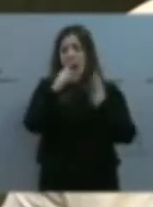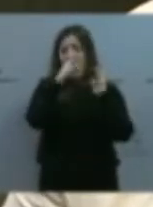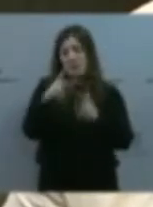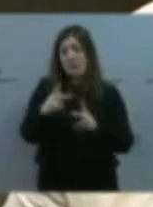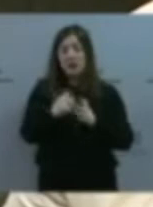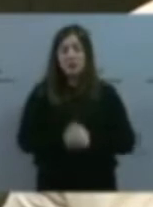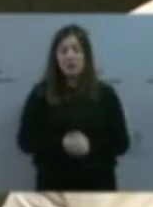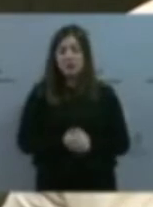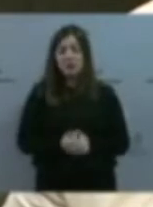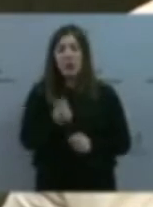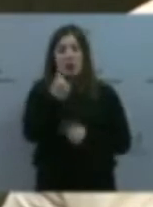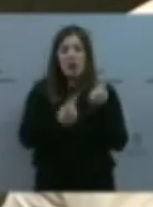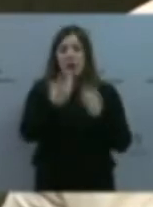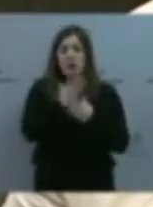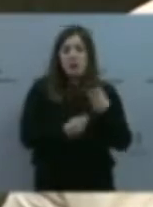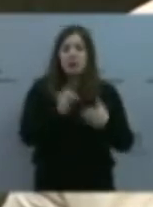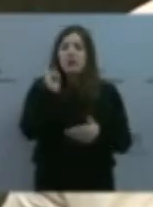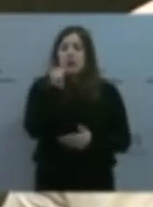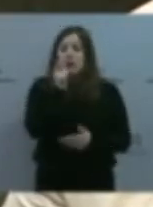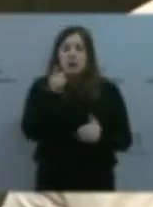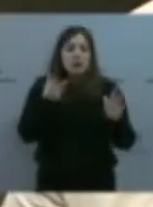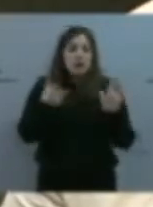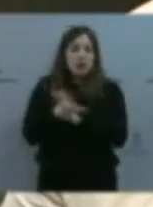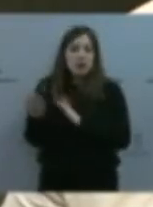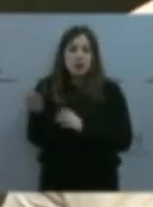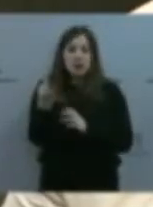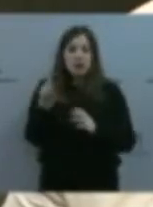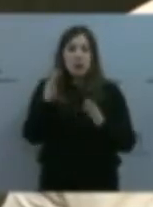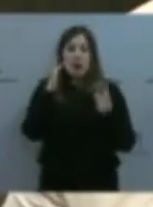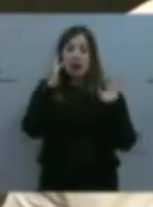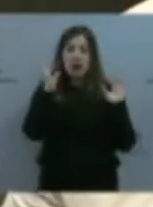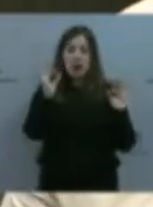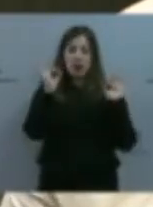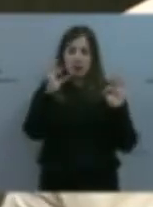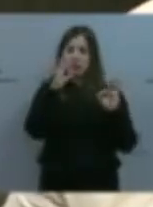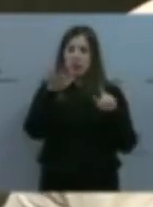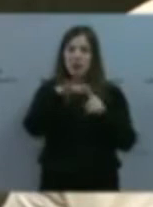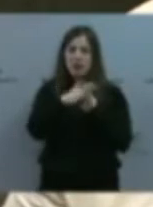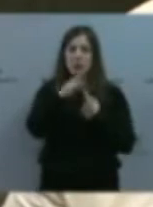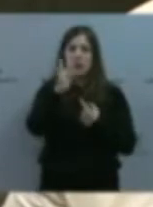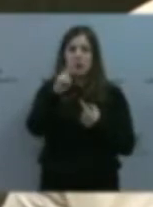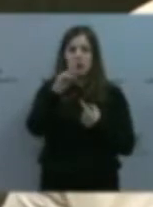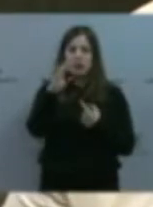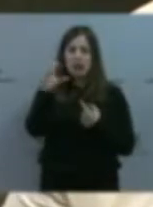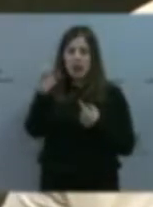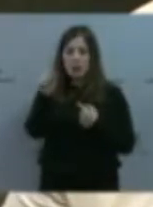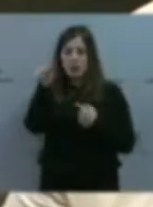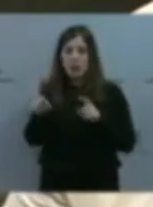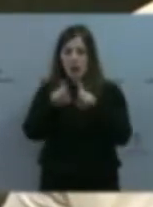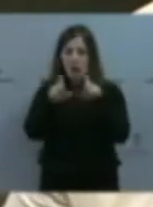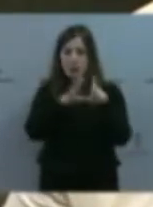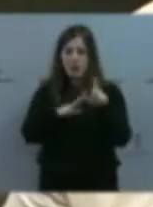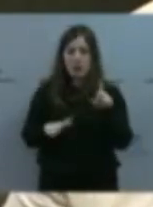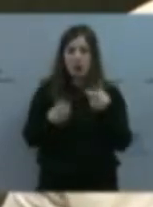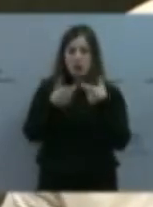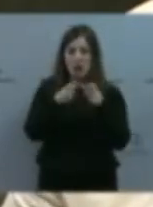resultan particularmente alarmantes. Tal es el caso de Futeca, en donde un empresario del sector cárnico se queda presuntamente con medio millón